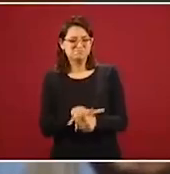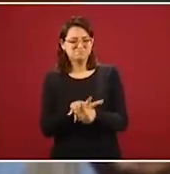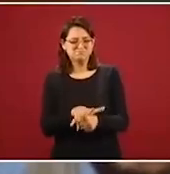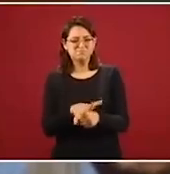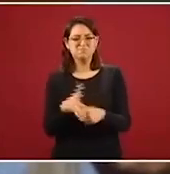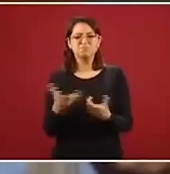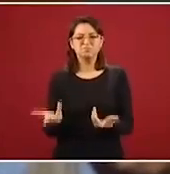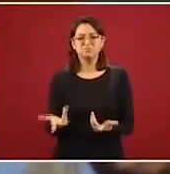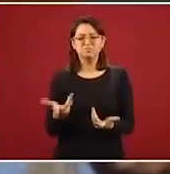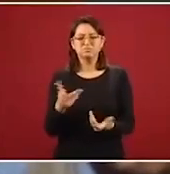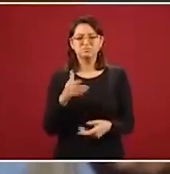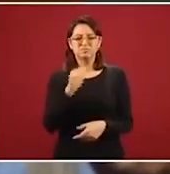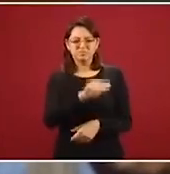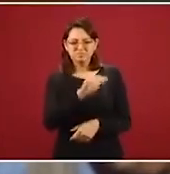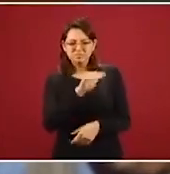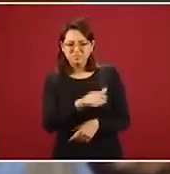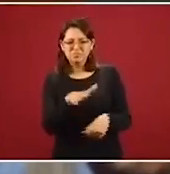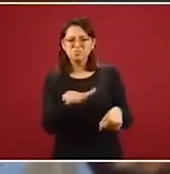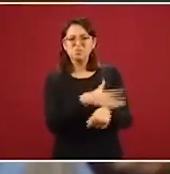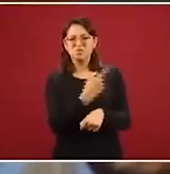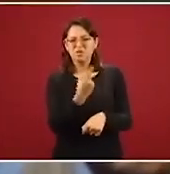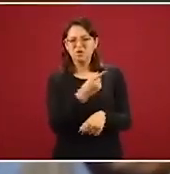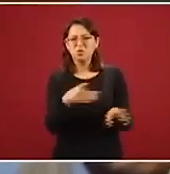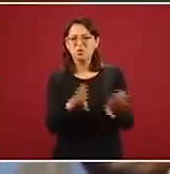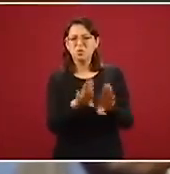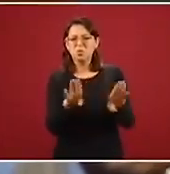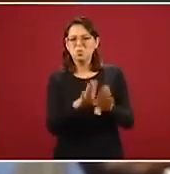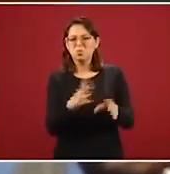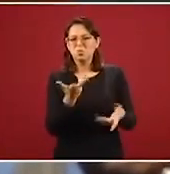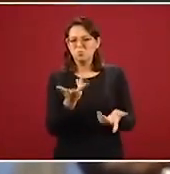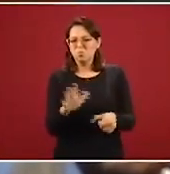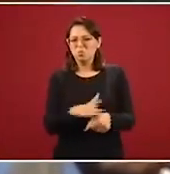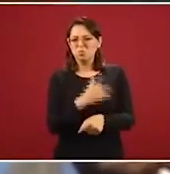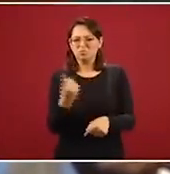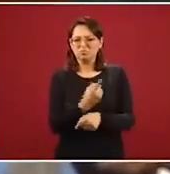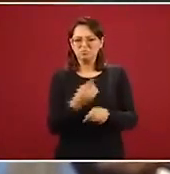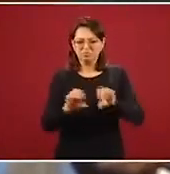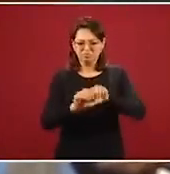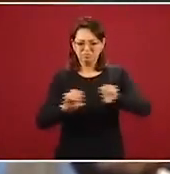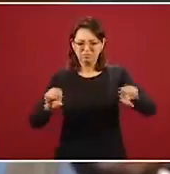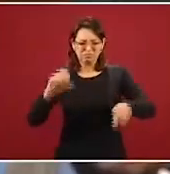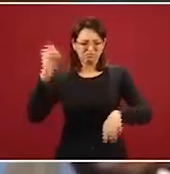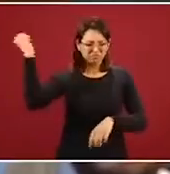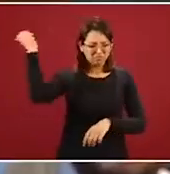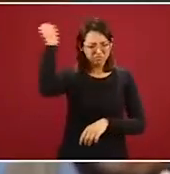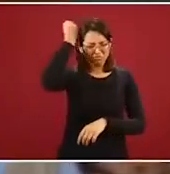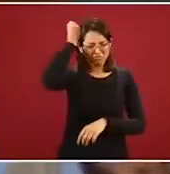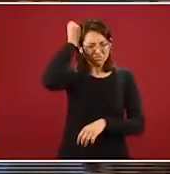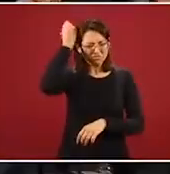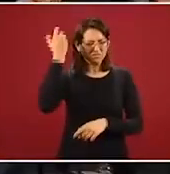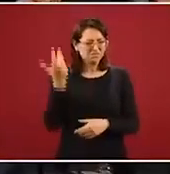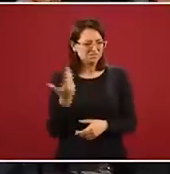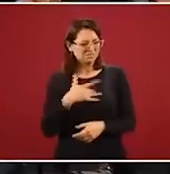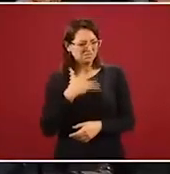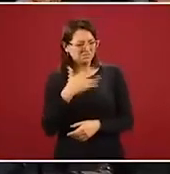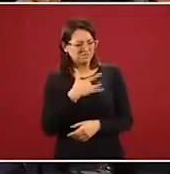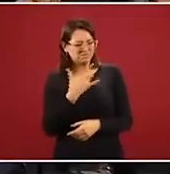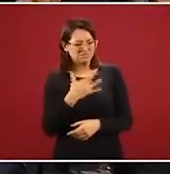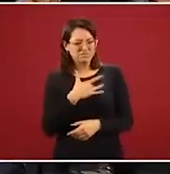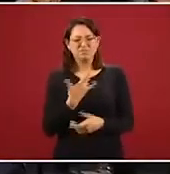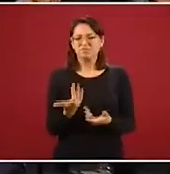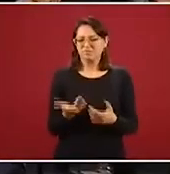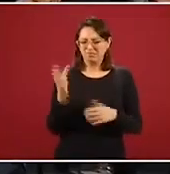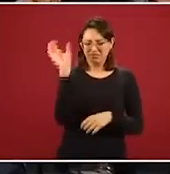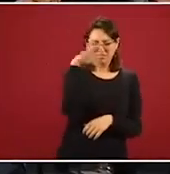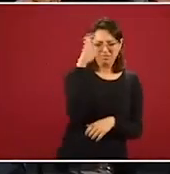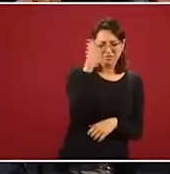tratar de establecer cuáles habían sido los criterios de investigación, los protocolos científicos, los bioéticos y si hubo o